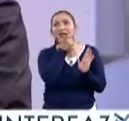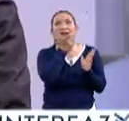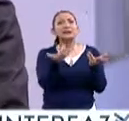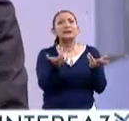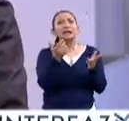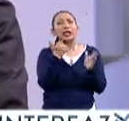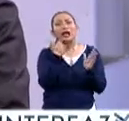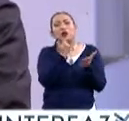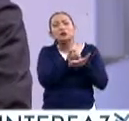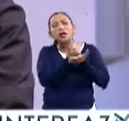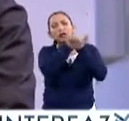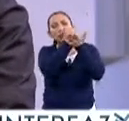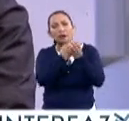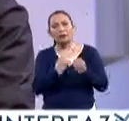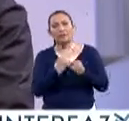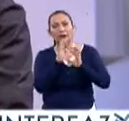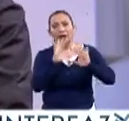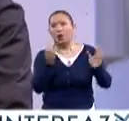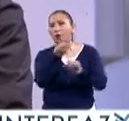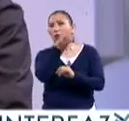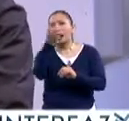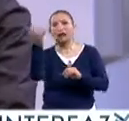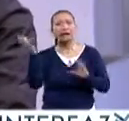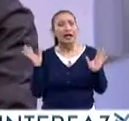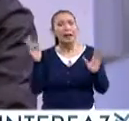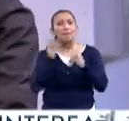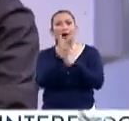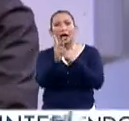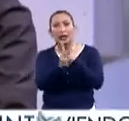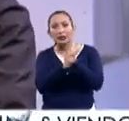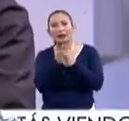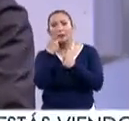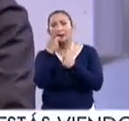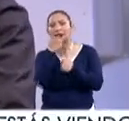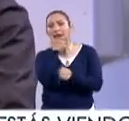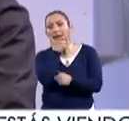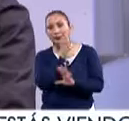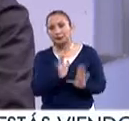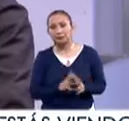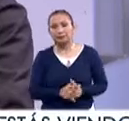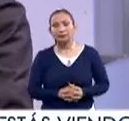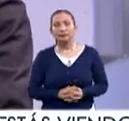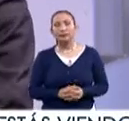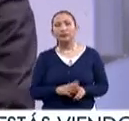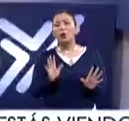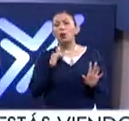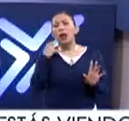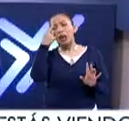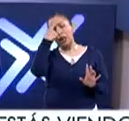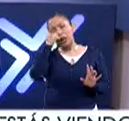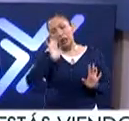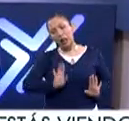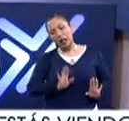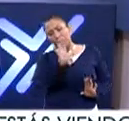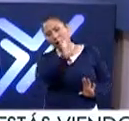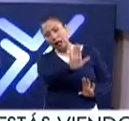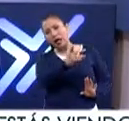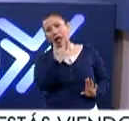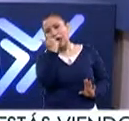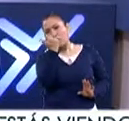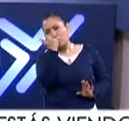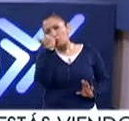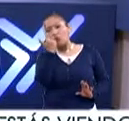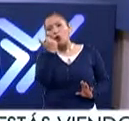que nos va a permitir sobrevivir en cualquier país angloparlante claro cuál es el perfil que debe tener un